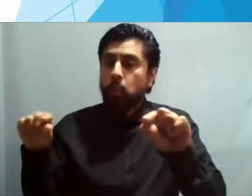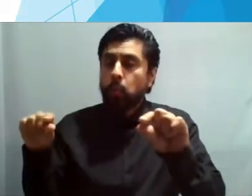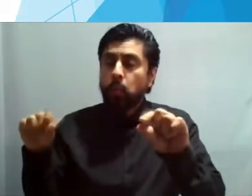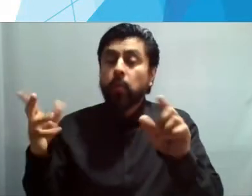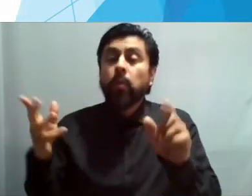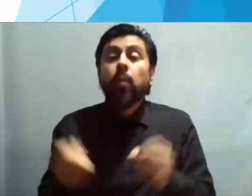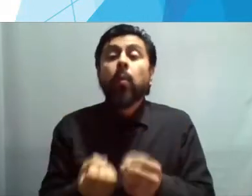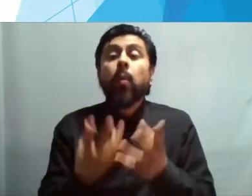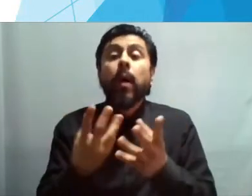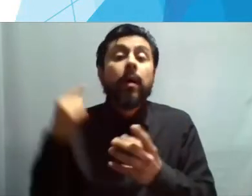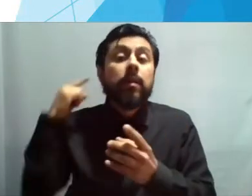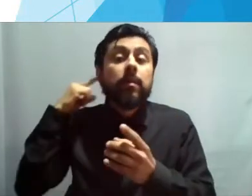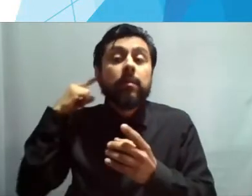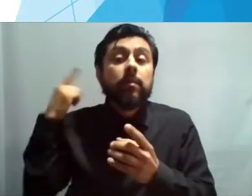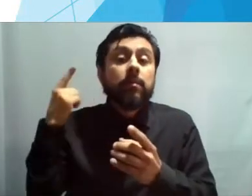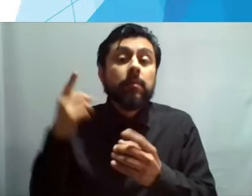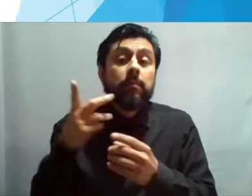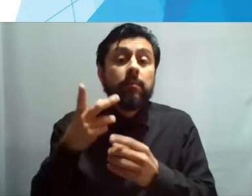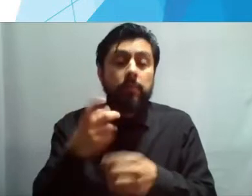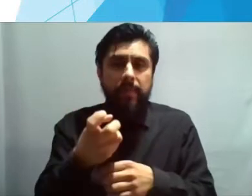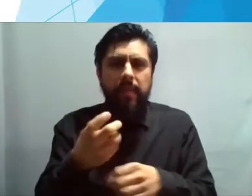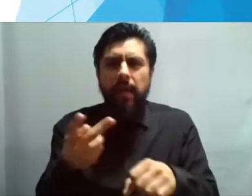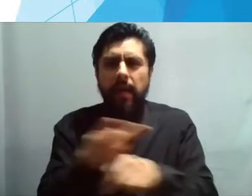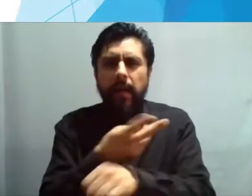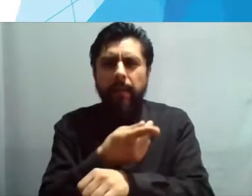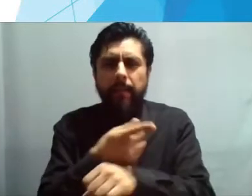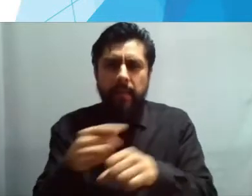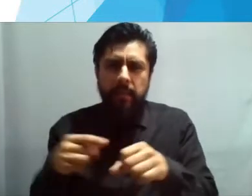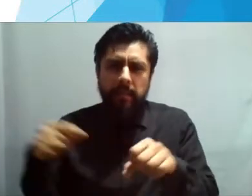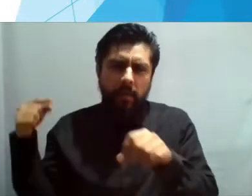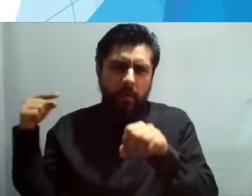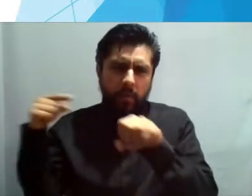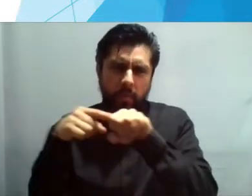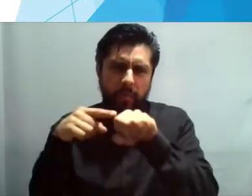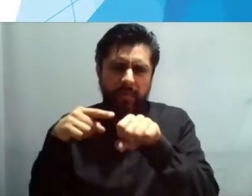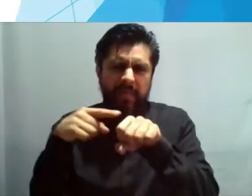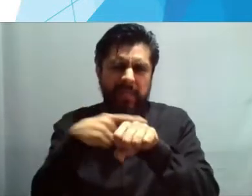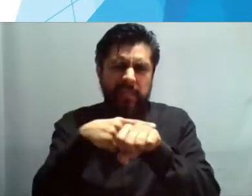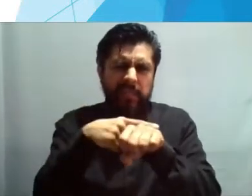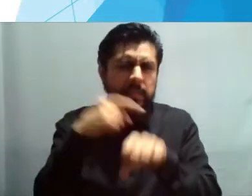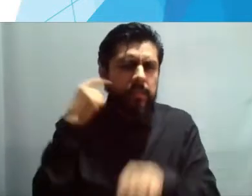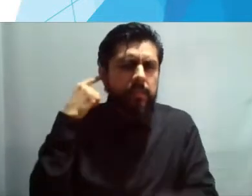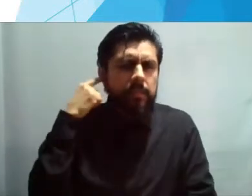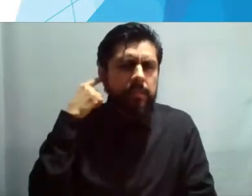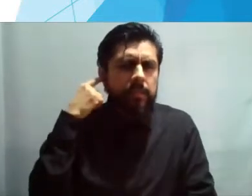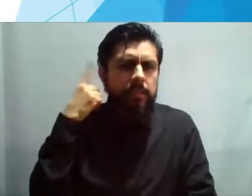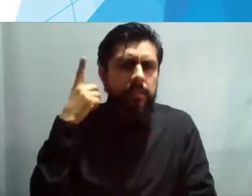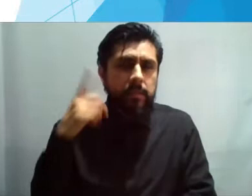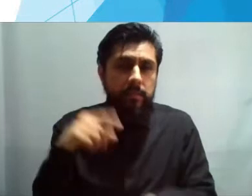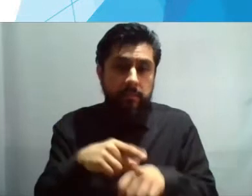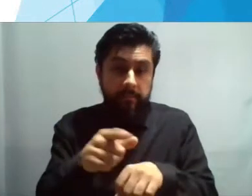estamos del tímpano? ¿Qué es lo que pasa? Puedo rebasarlo y puedo perforarlo como se ve en la imagen de nuestra